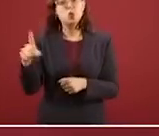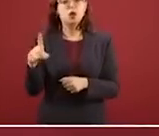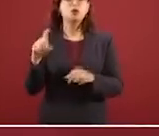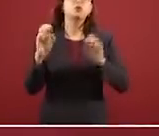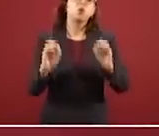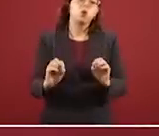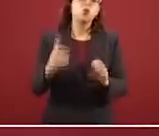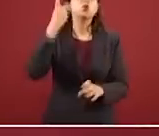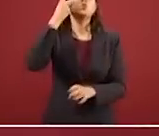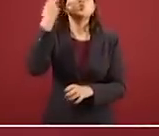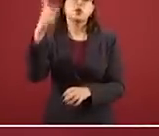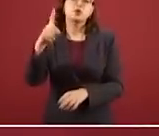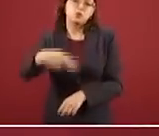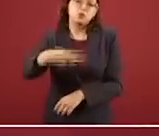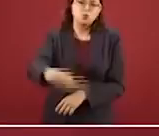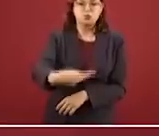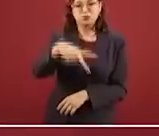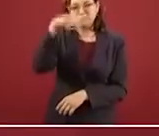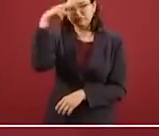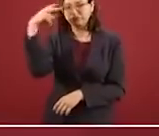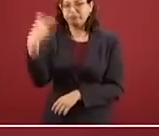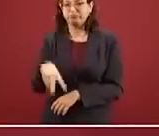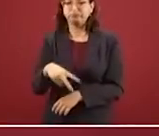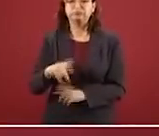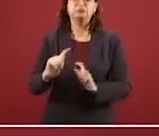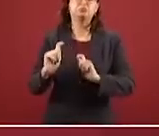se entregaron, se crearon